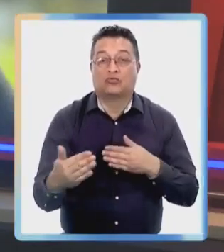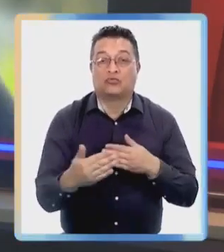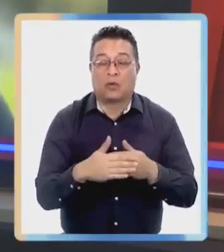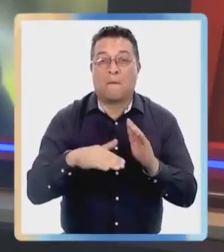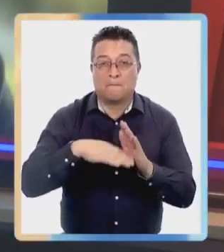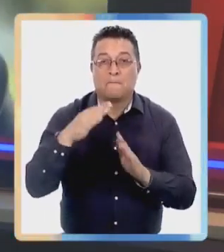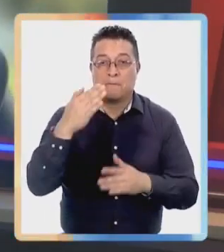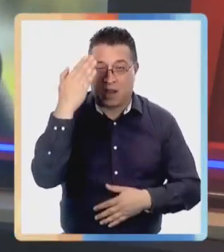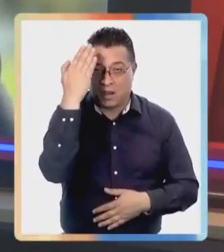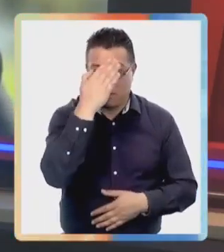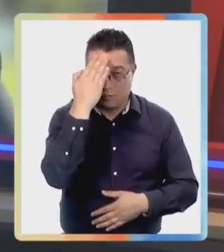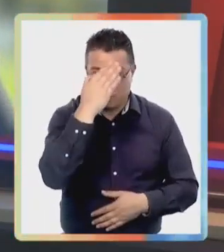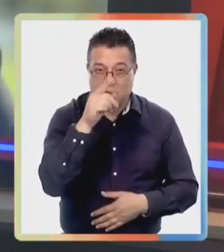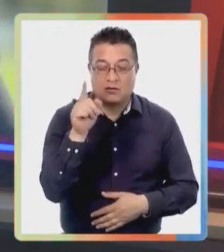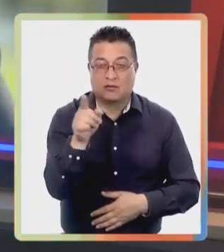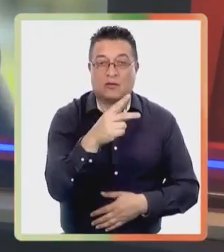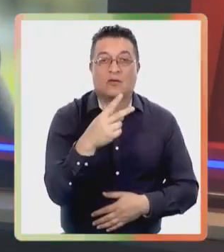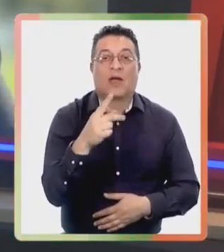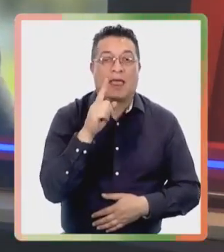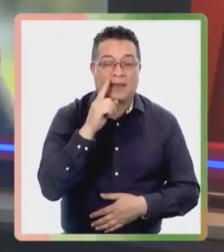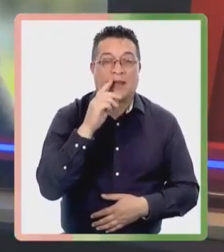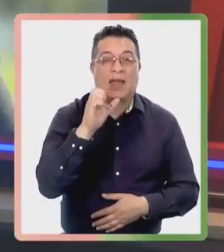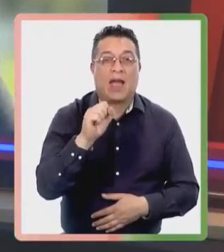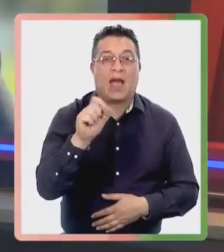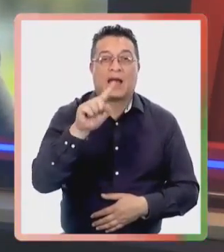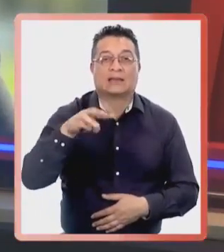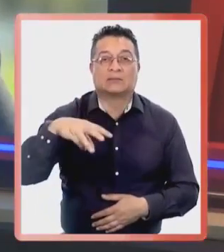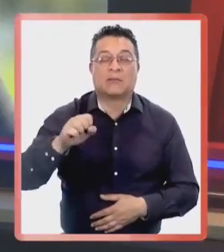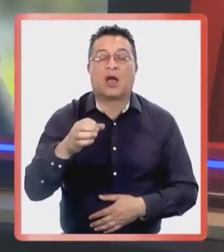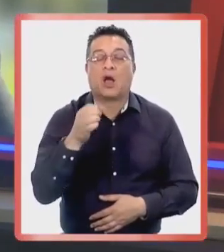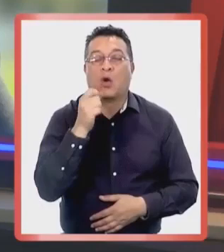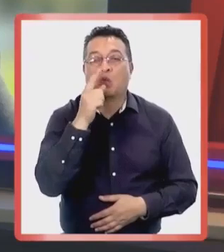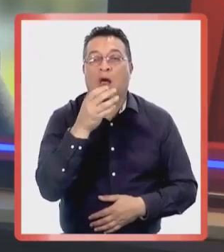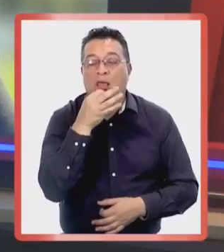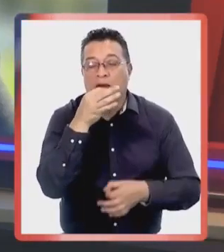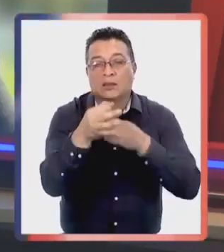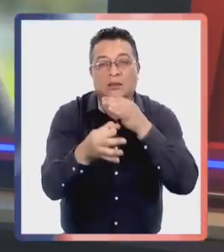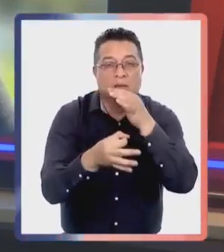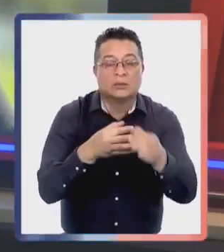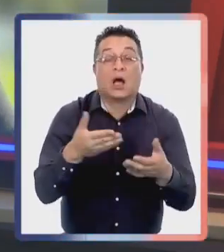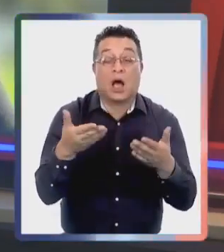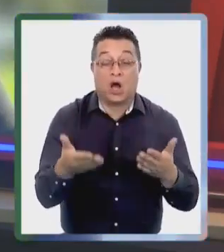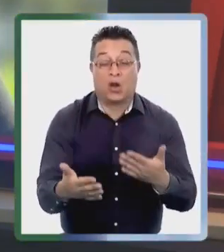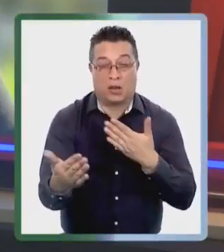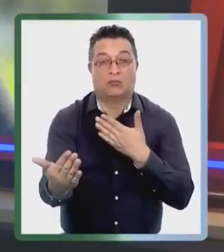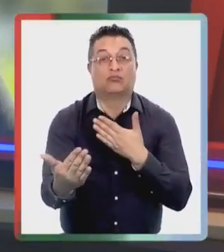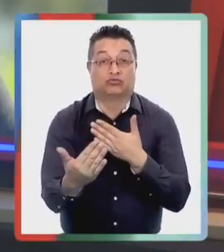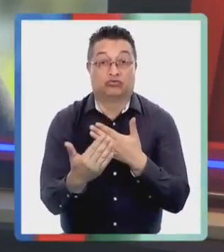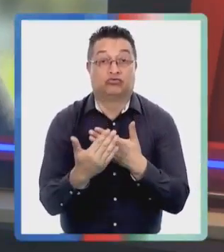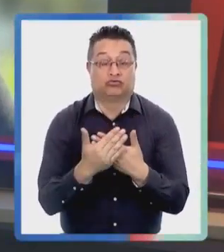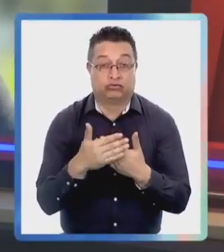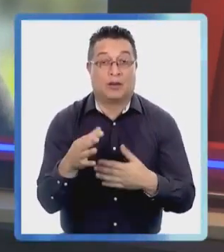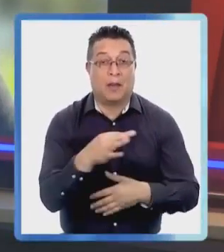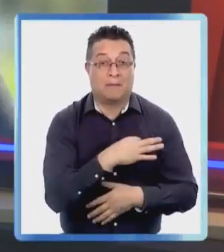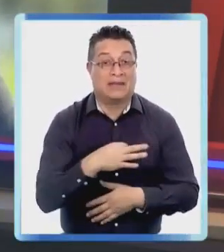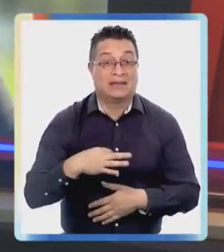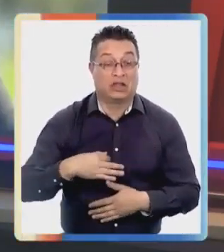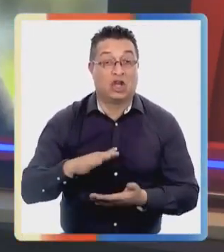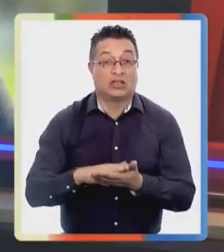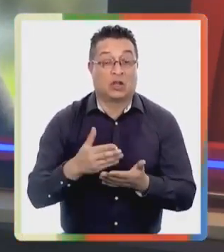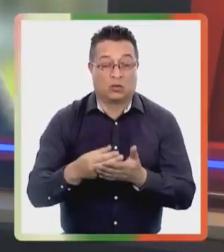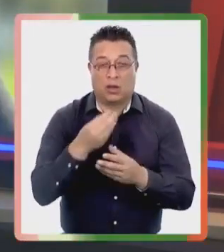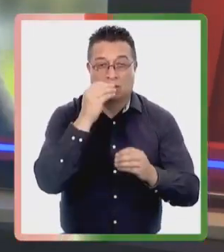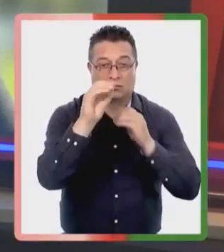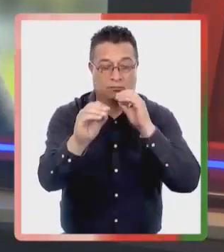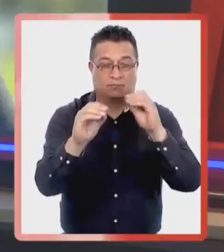que están más preocupados todavía los pacientes que viven con asma, ¿qué consejo les daría a ellos? Sobre todo porque estamos entrando en una etapa en que, por ejemplo, el Ministerio de Salud